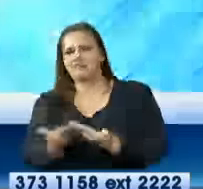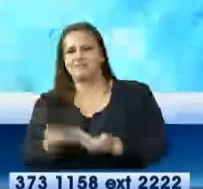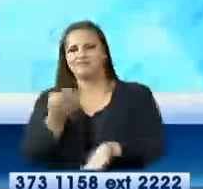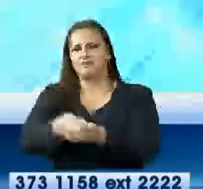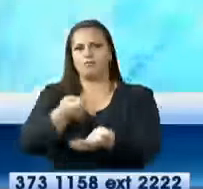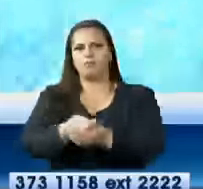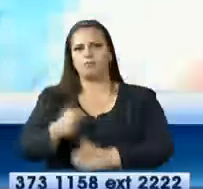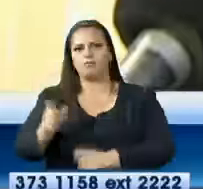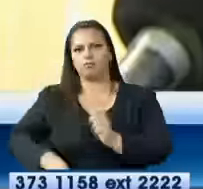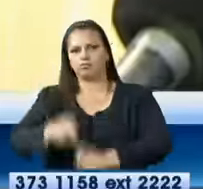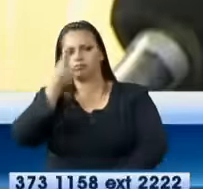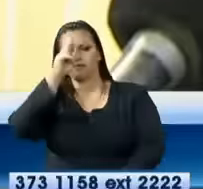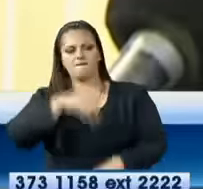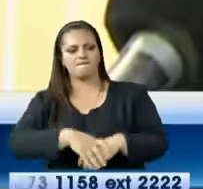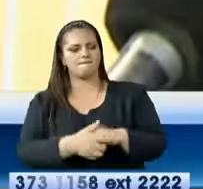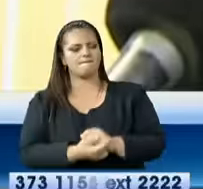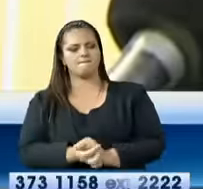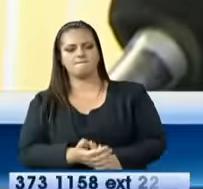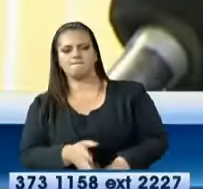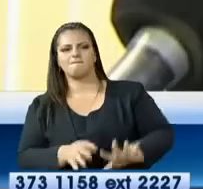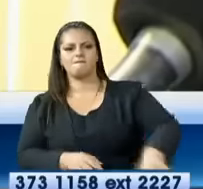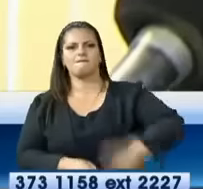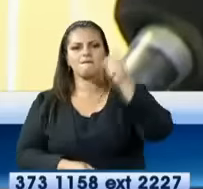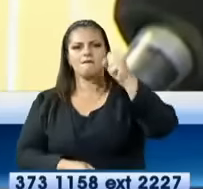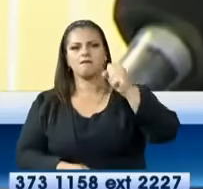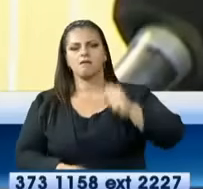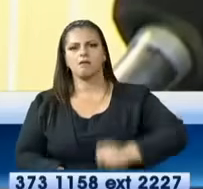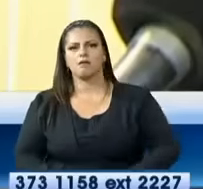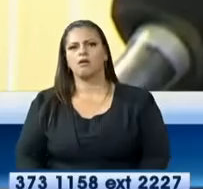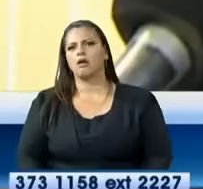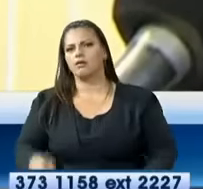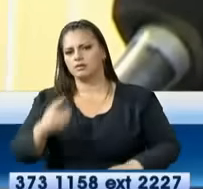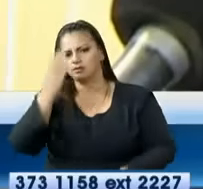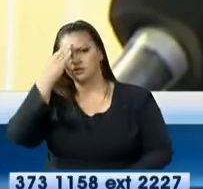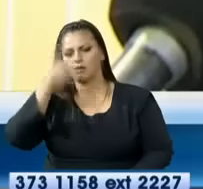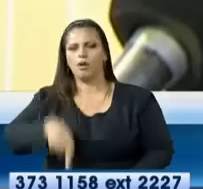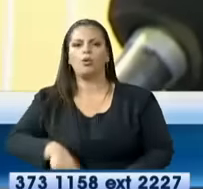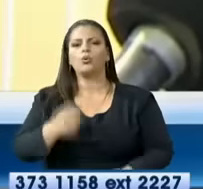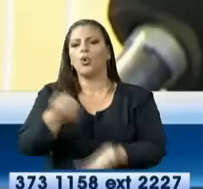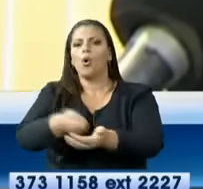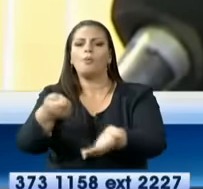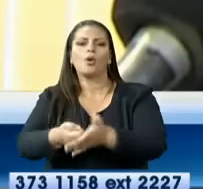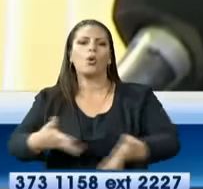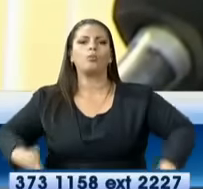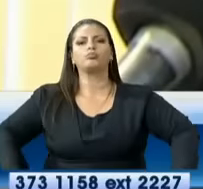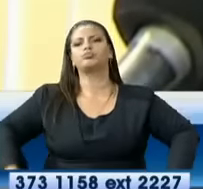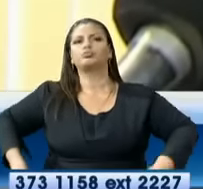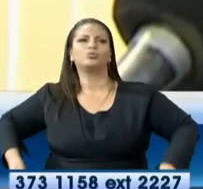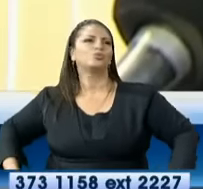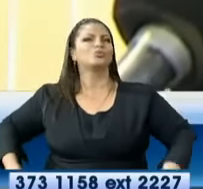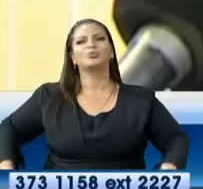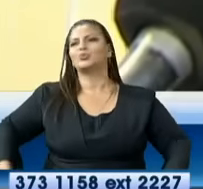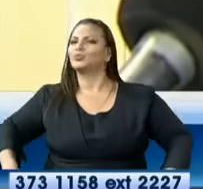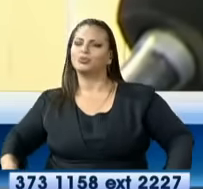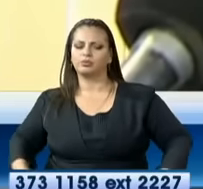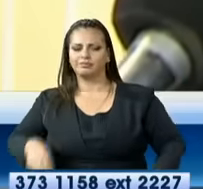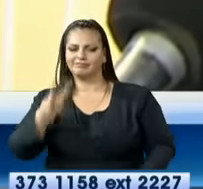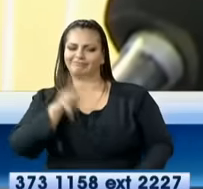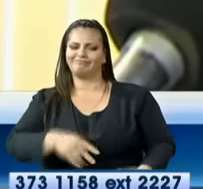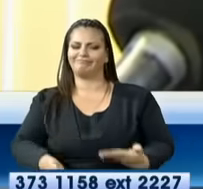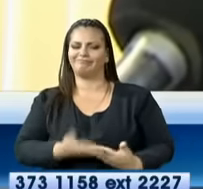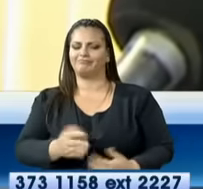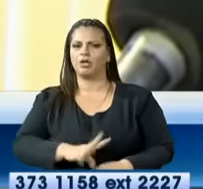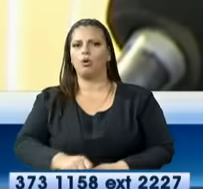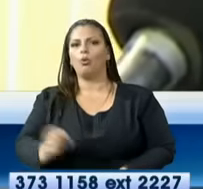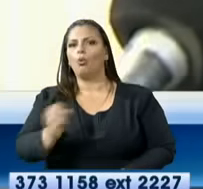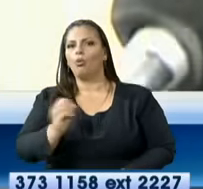los delincuentes en busca de sus posibles víctimas. ¿Quiénes son? Las personas que salen con paquetes, las personas que las ven haciendo, saliendo del